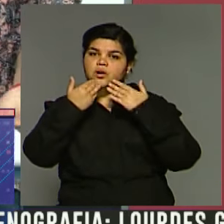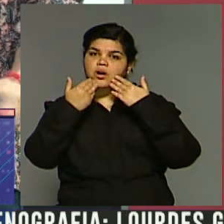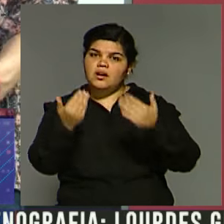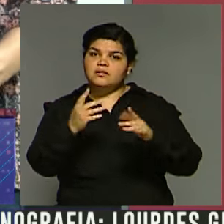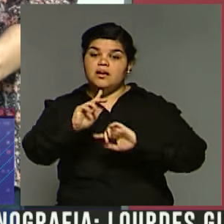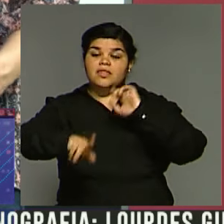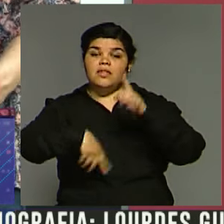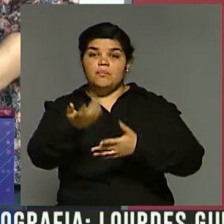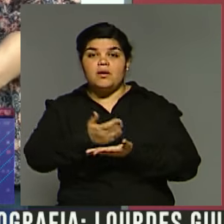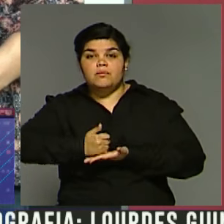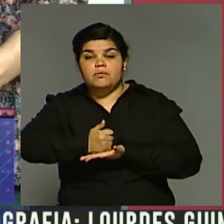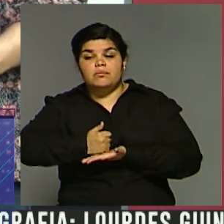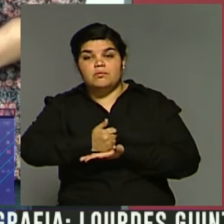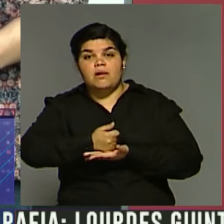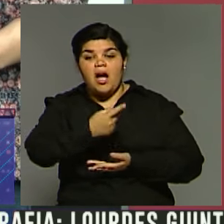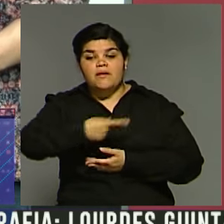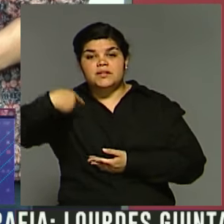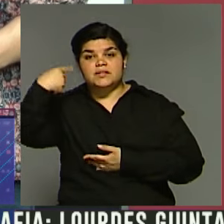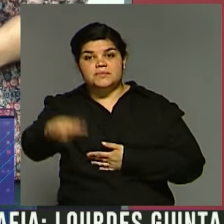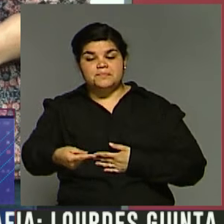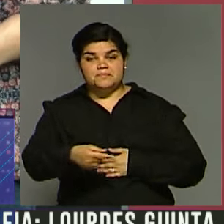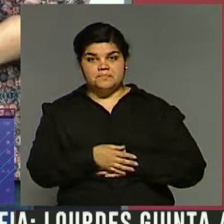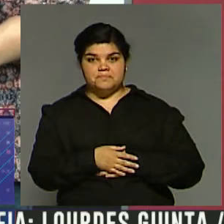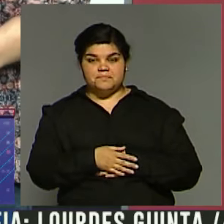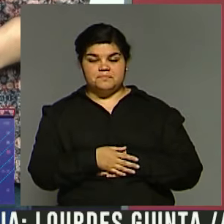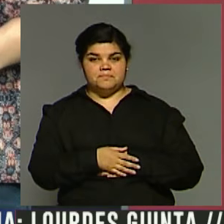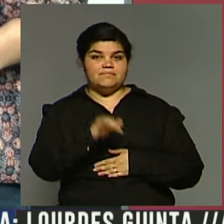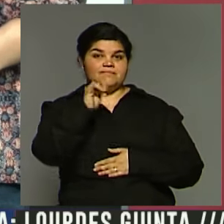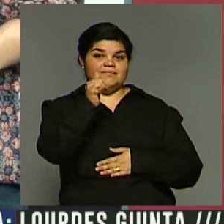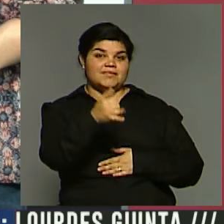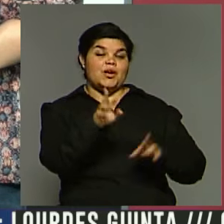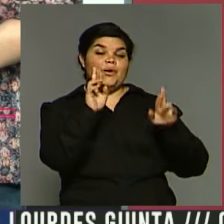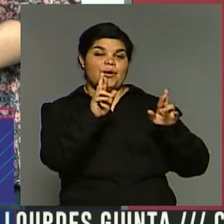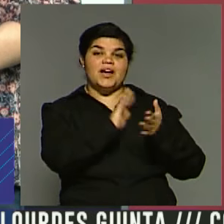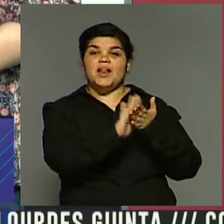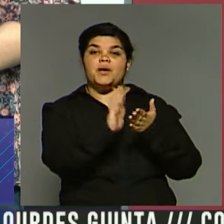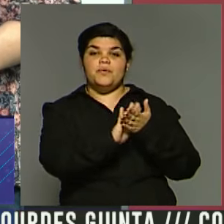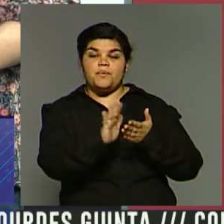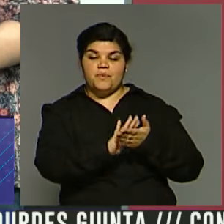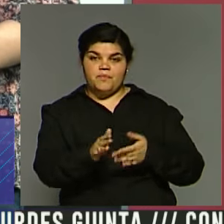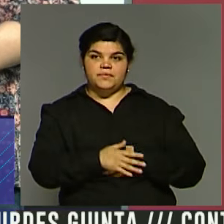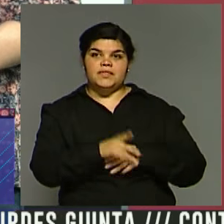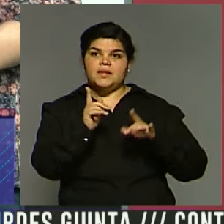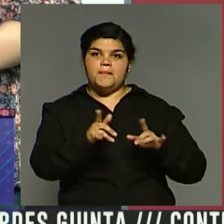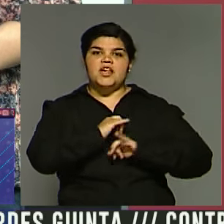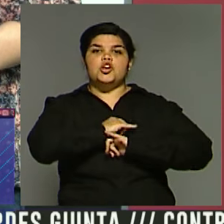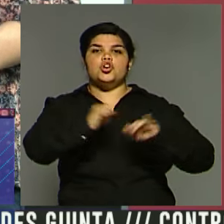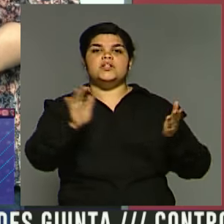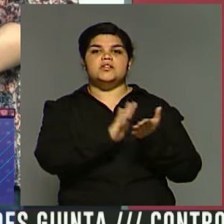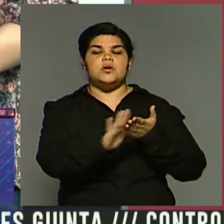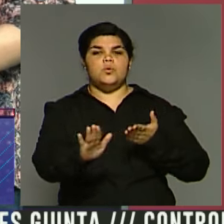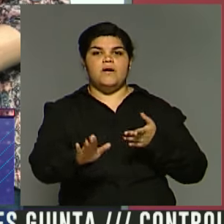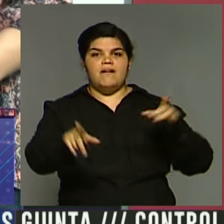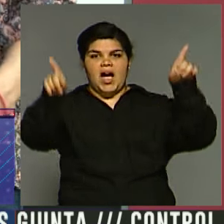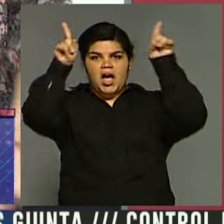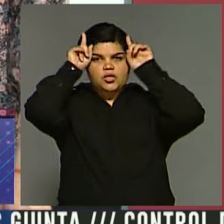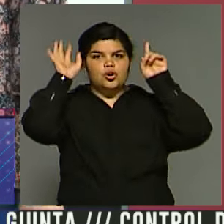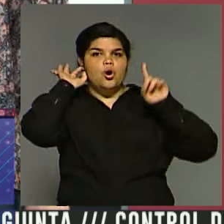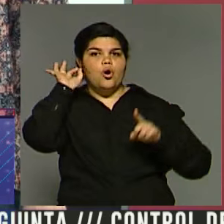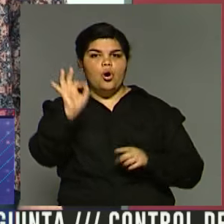estaremos esperando a lo que venga la semana que viene. Sí, esperemos que vengan más cosas. Se vienen más novedades en cuanto a Android Go